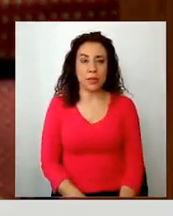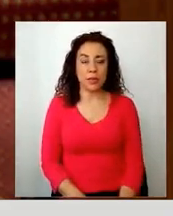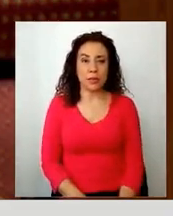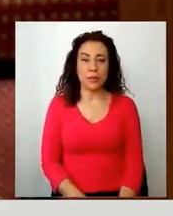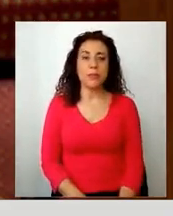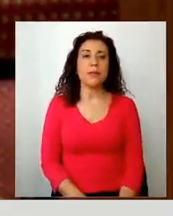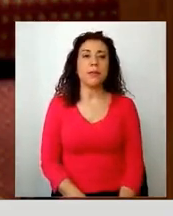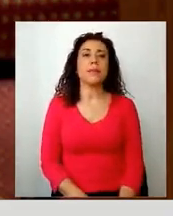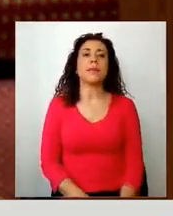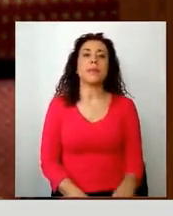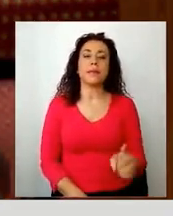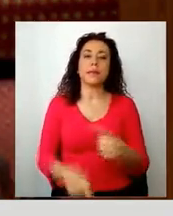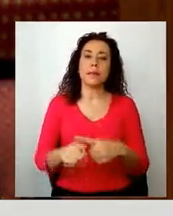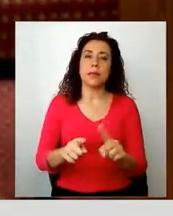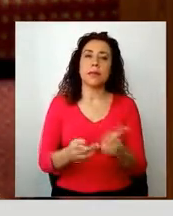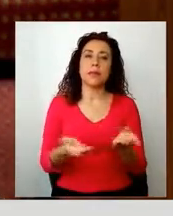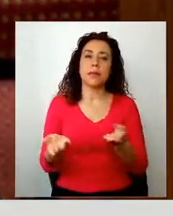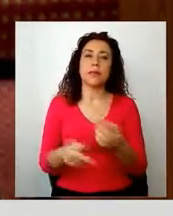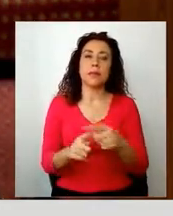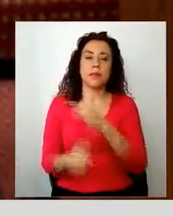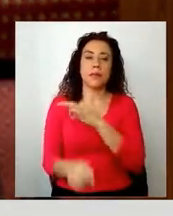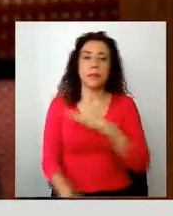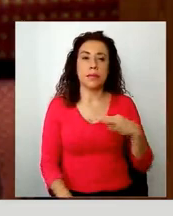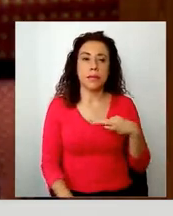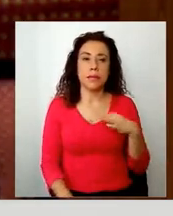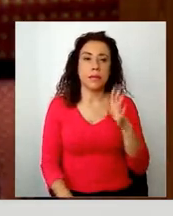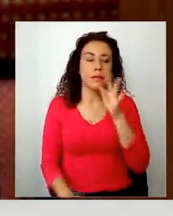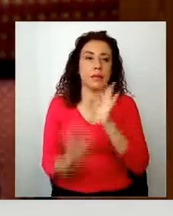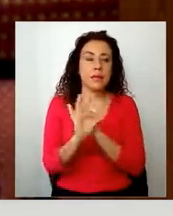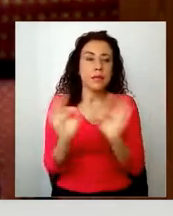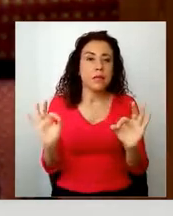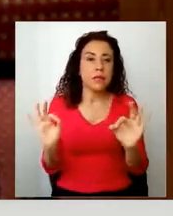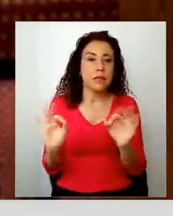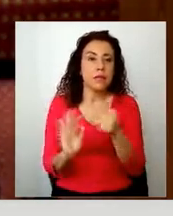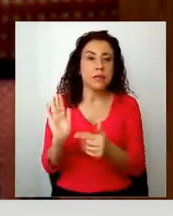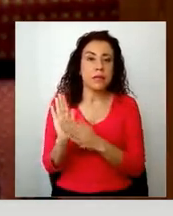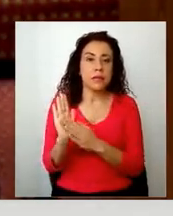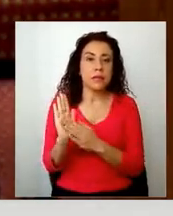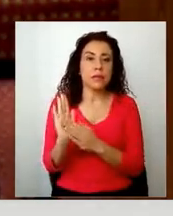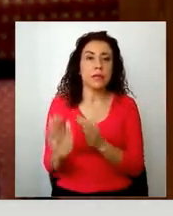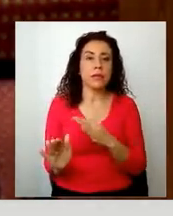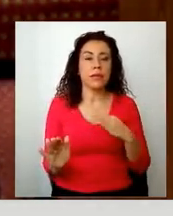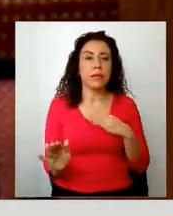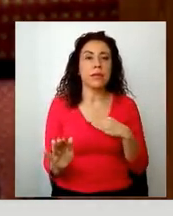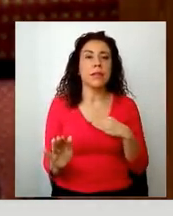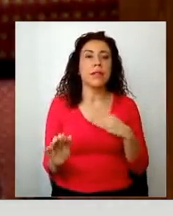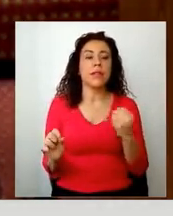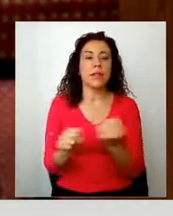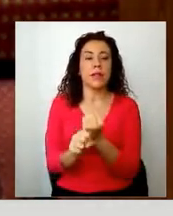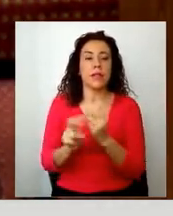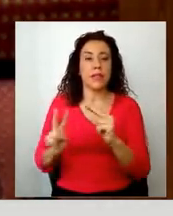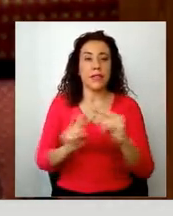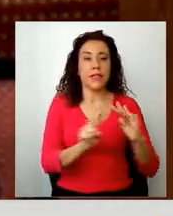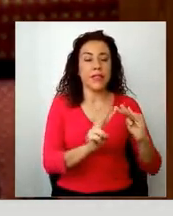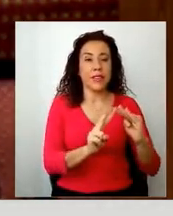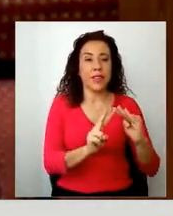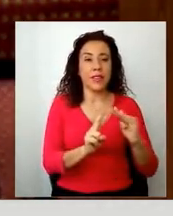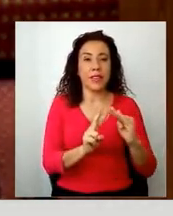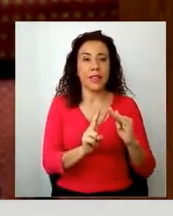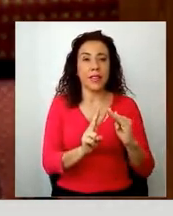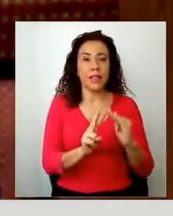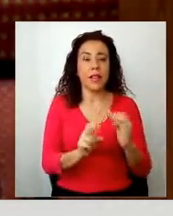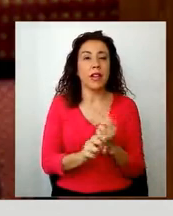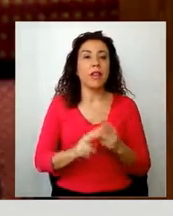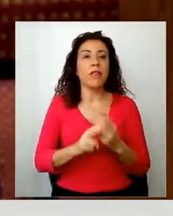por cuanto No hay ninguna política del Ministerio de vivienda y urbanismo que proyecte viviendas